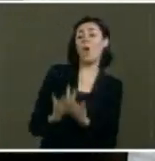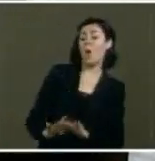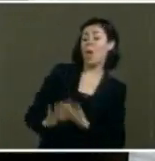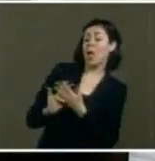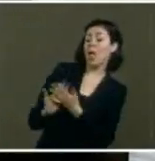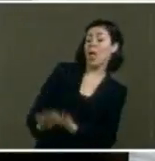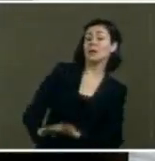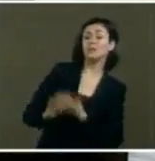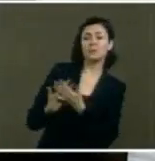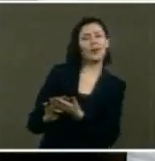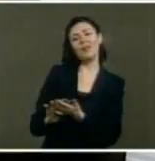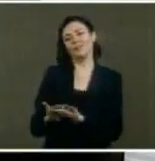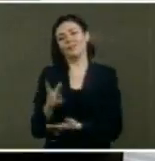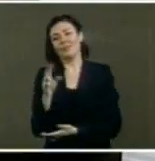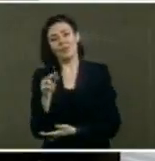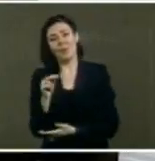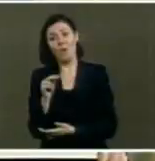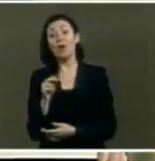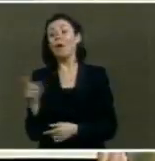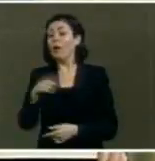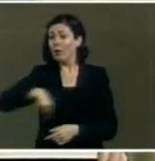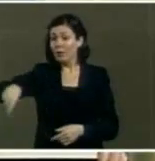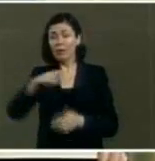ser demasiado tarde.